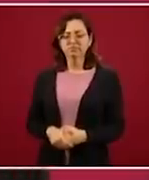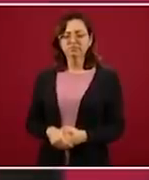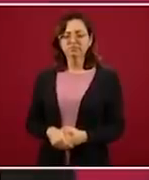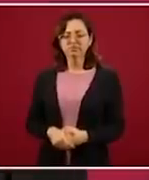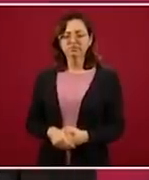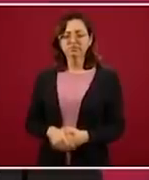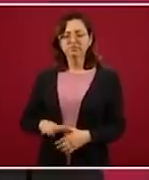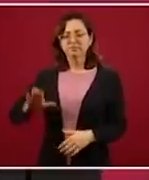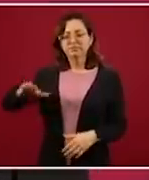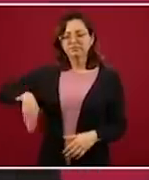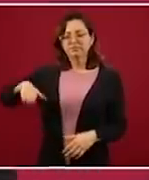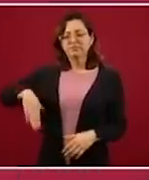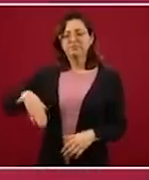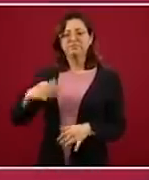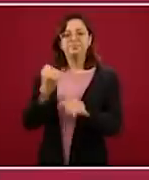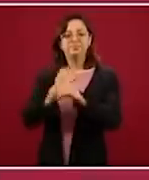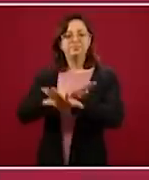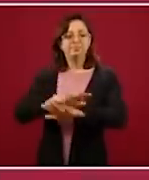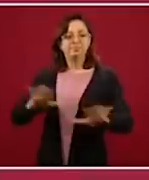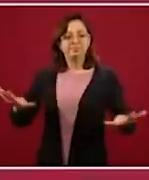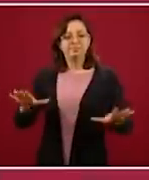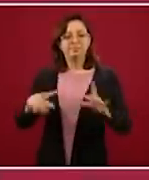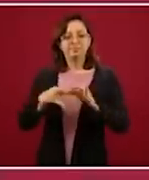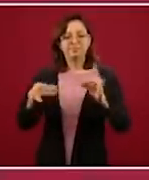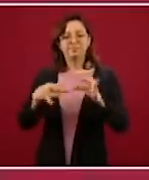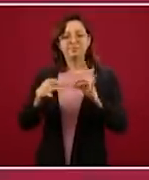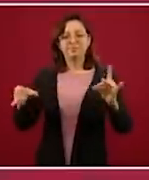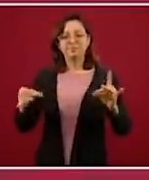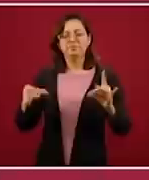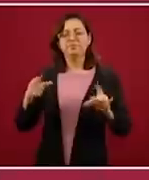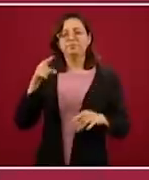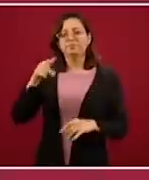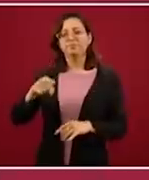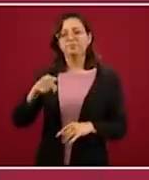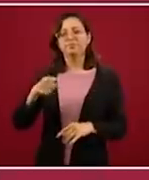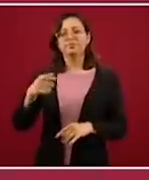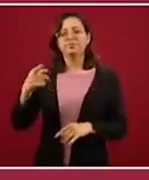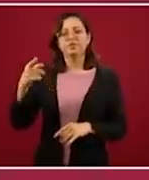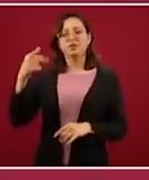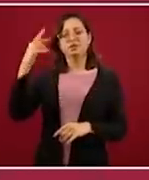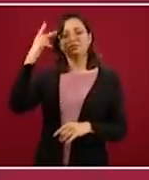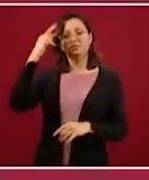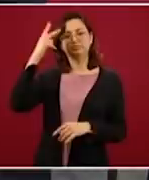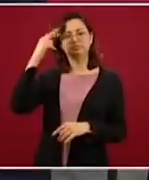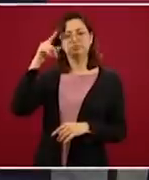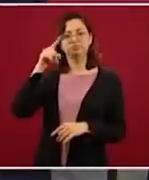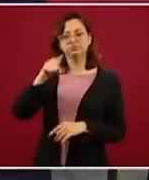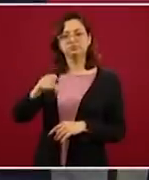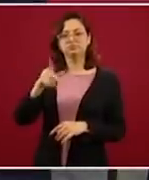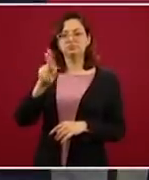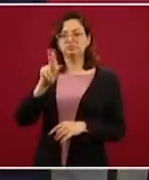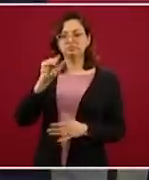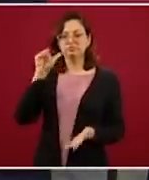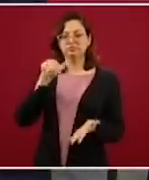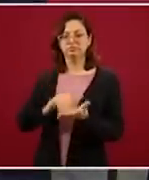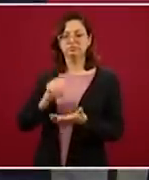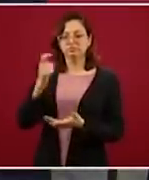salió una información de que Porfirio Díaz había dejado a cada mexicano creo que 80 mil